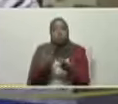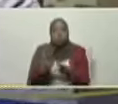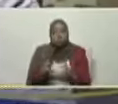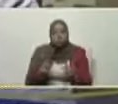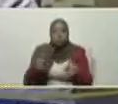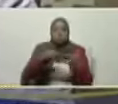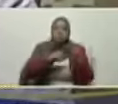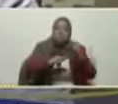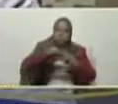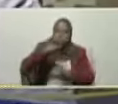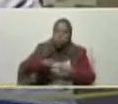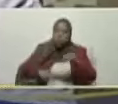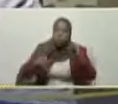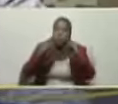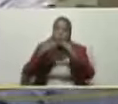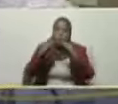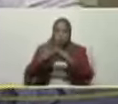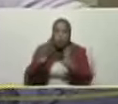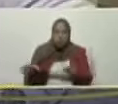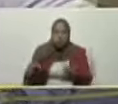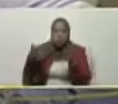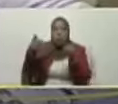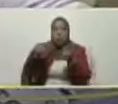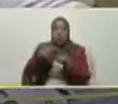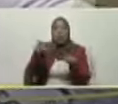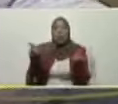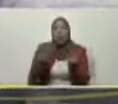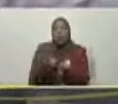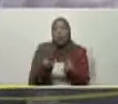renació. Aquí los daños son